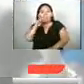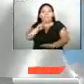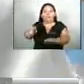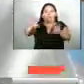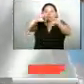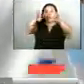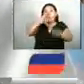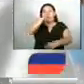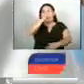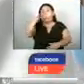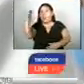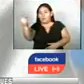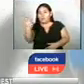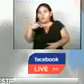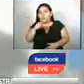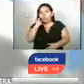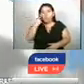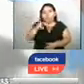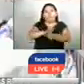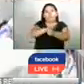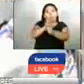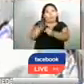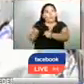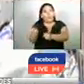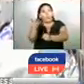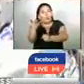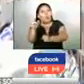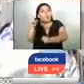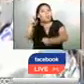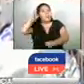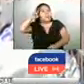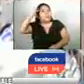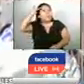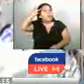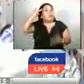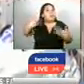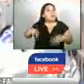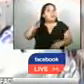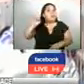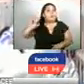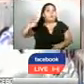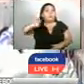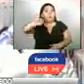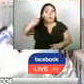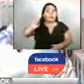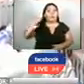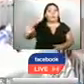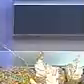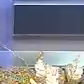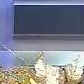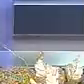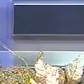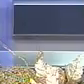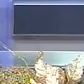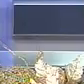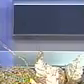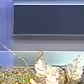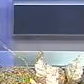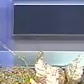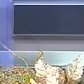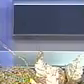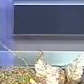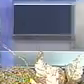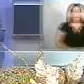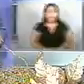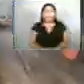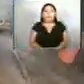todo el país. Ahora se estima que la variante Omicron representa aproximadamente el 3% en Estados Unidos. Ahora contarles que